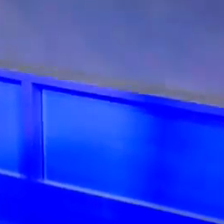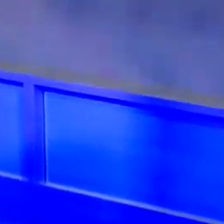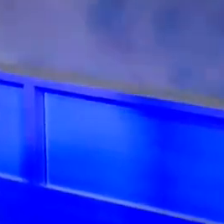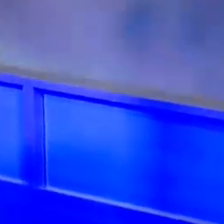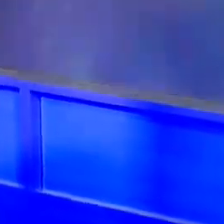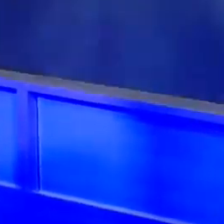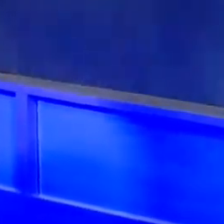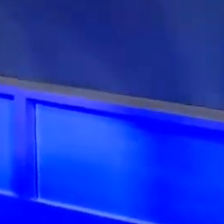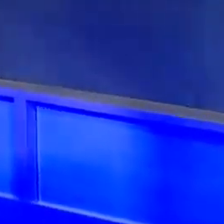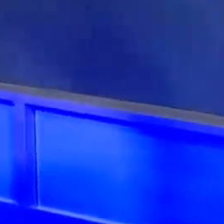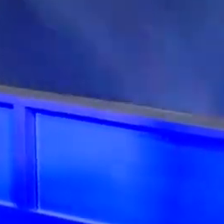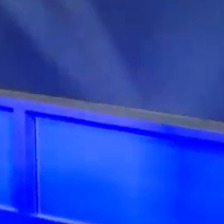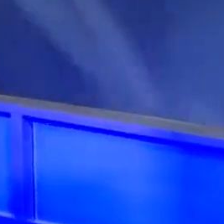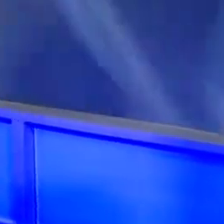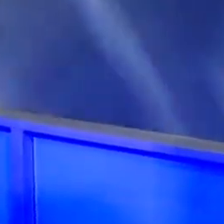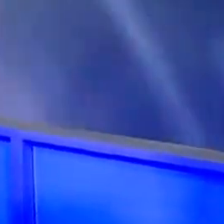Viene de la luna,